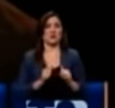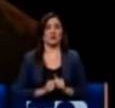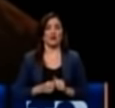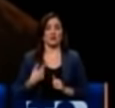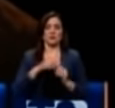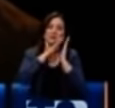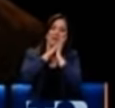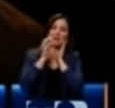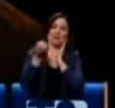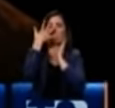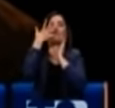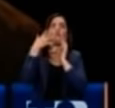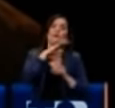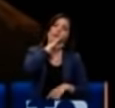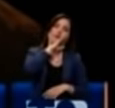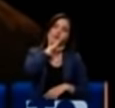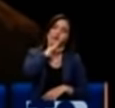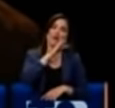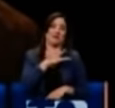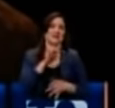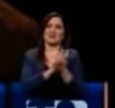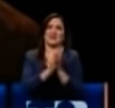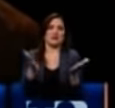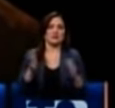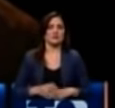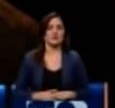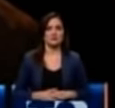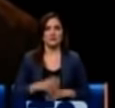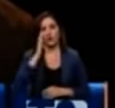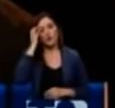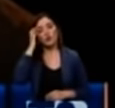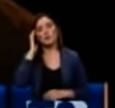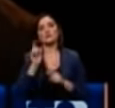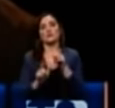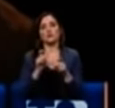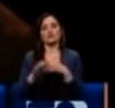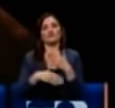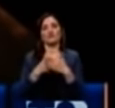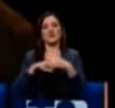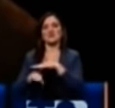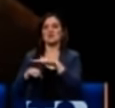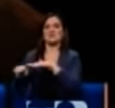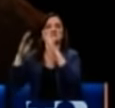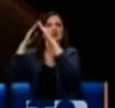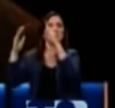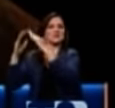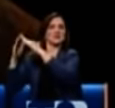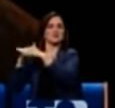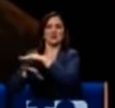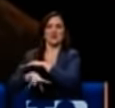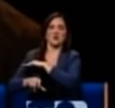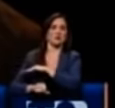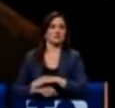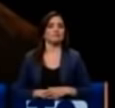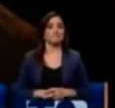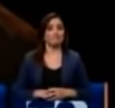votaron, estamos muy preocupados de esta situación que está entrando en la gente, no solo en mi casa, sino se han entrado en algunas casas del pasaje.